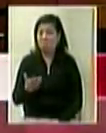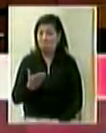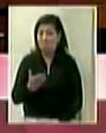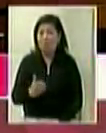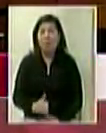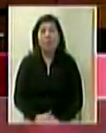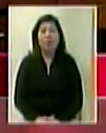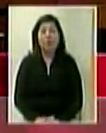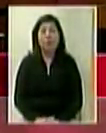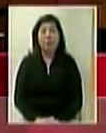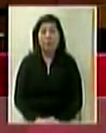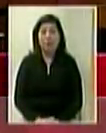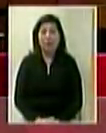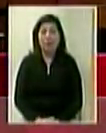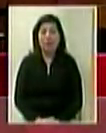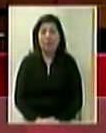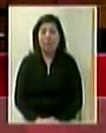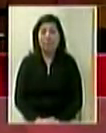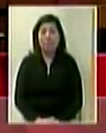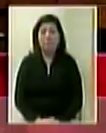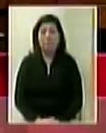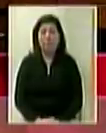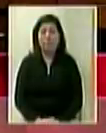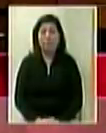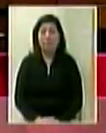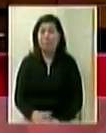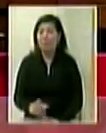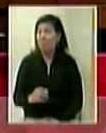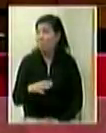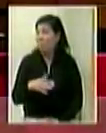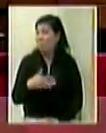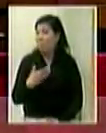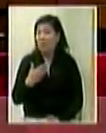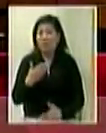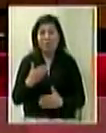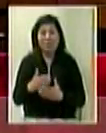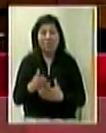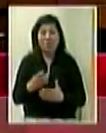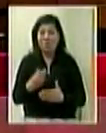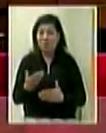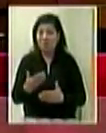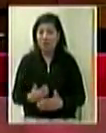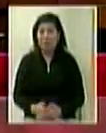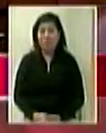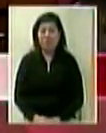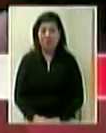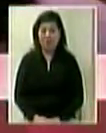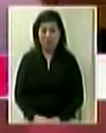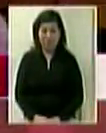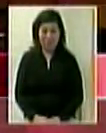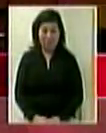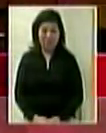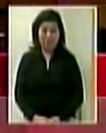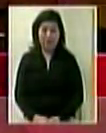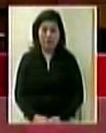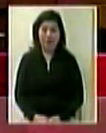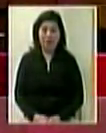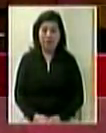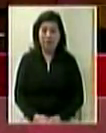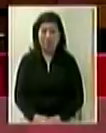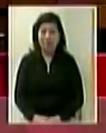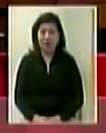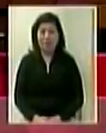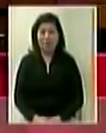todo tipo de eh inclusión pero no se puede impedir yo no le puedo pedir a la ong de del congresista